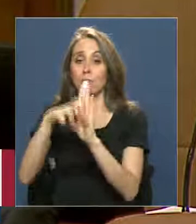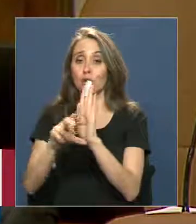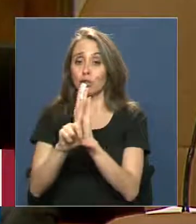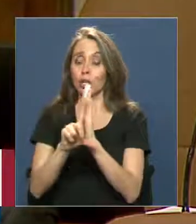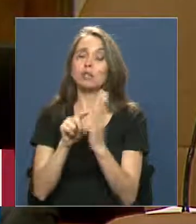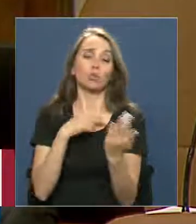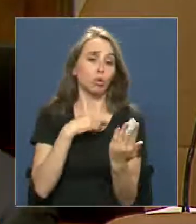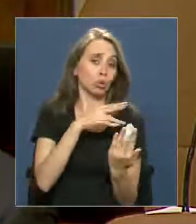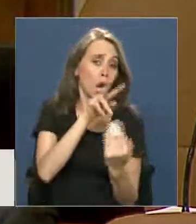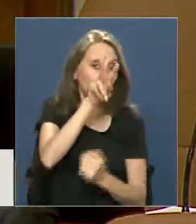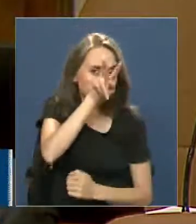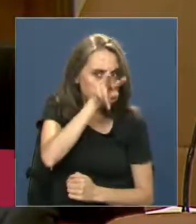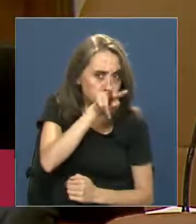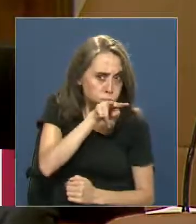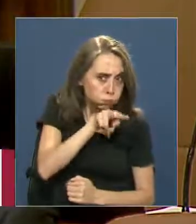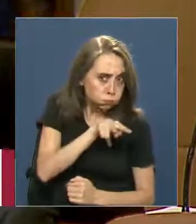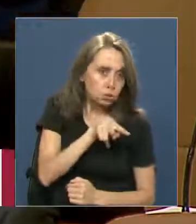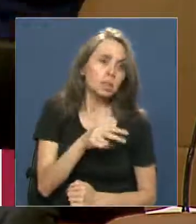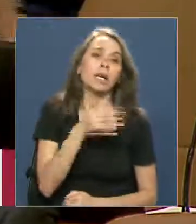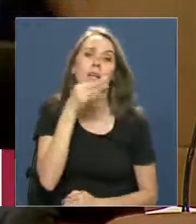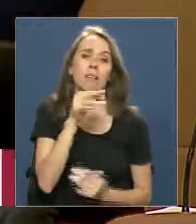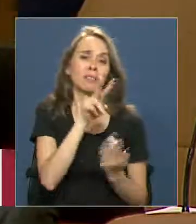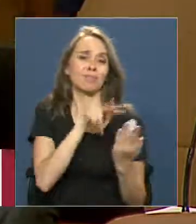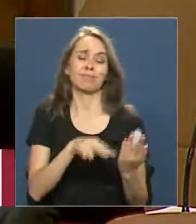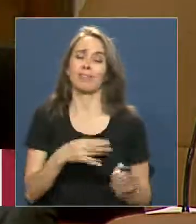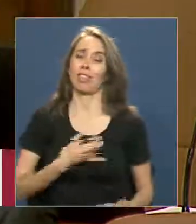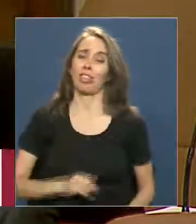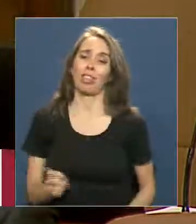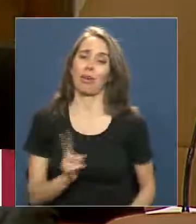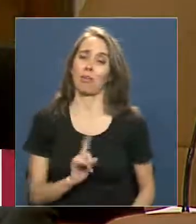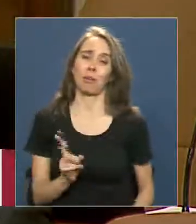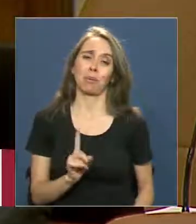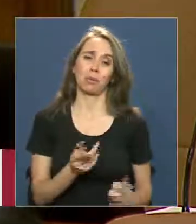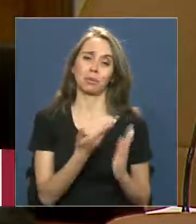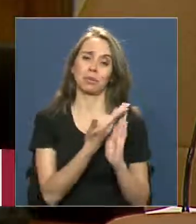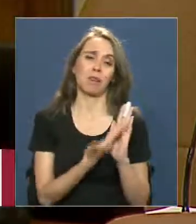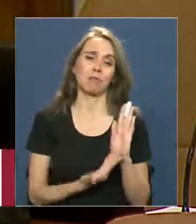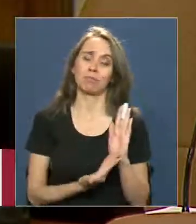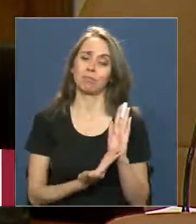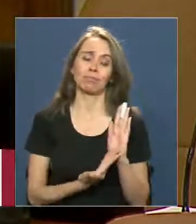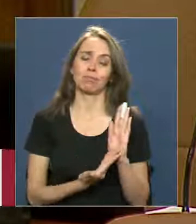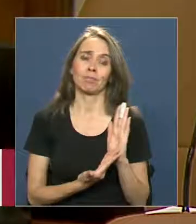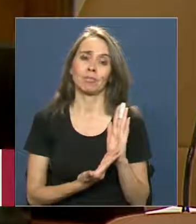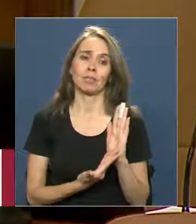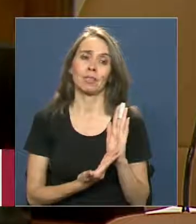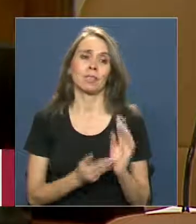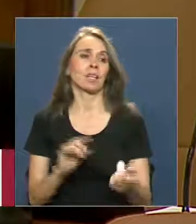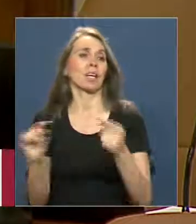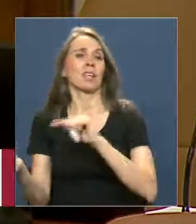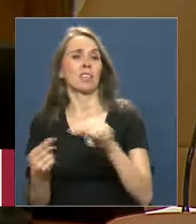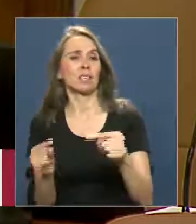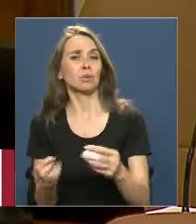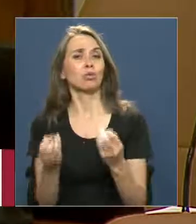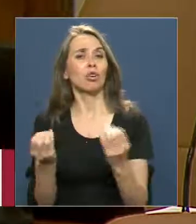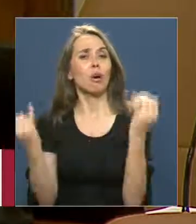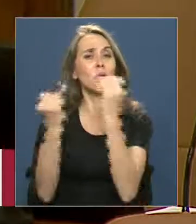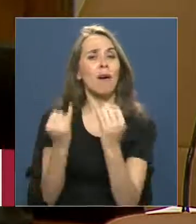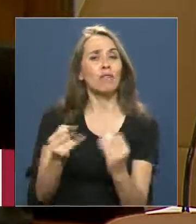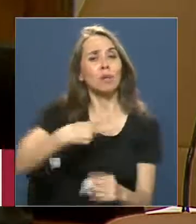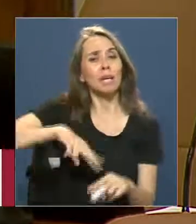y la verdad es que debo decir que no me gusta. No me gusta la discusión y la forma de la